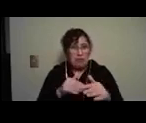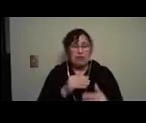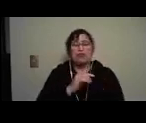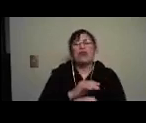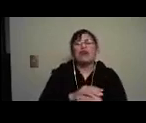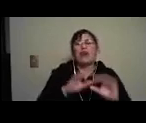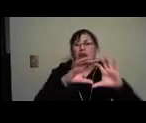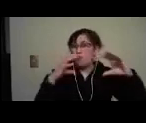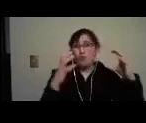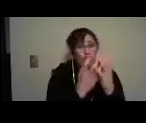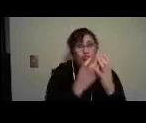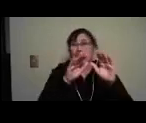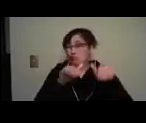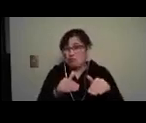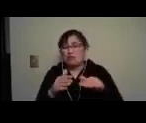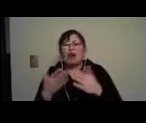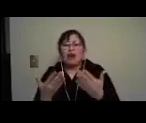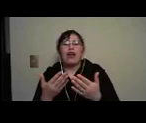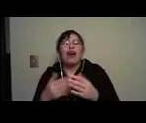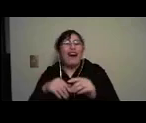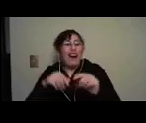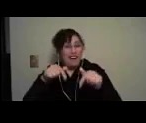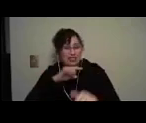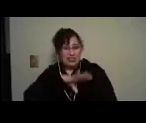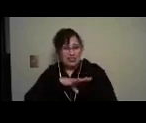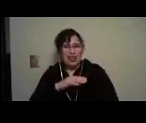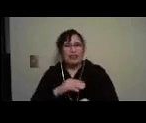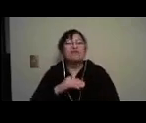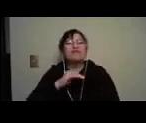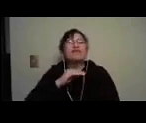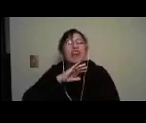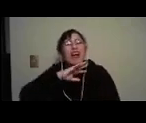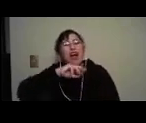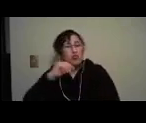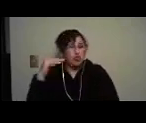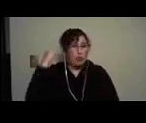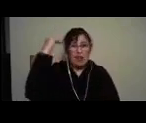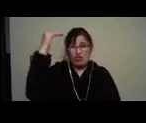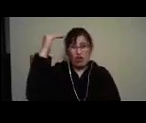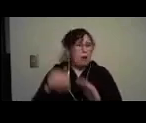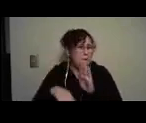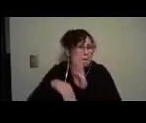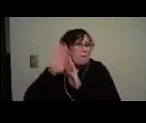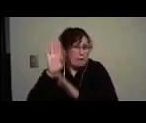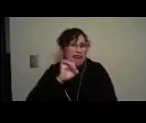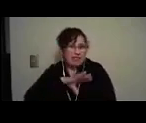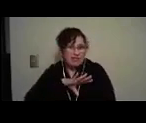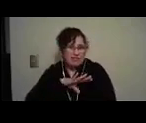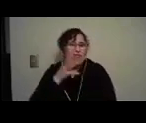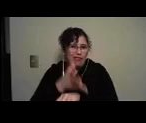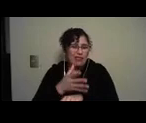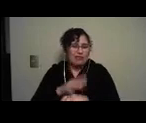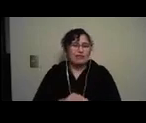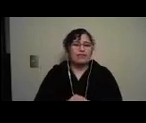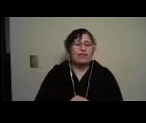que cada vez van a haber mayor cantidad de adultos mayores en la población, ¿ya? Y eso significa mayor